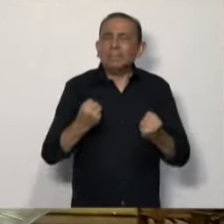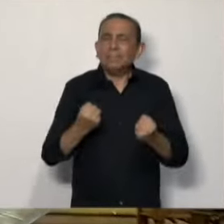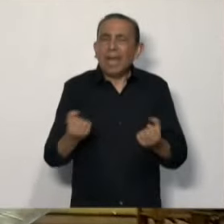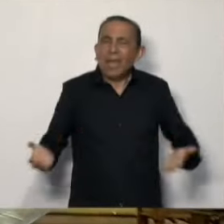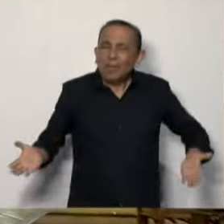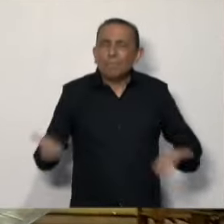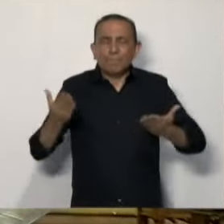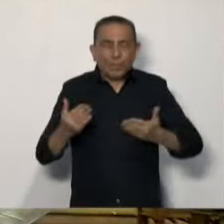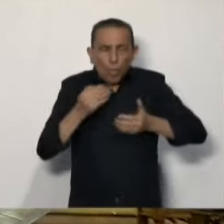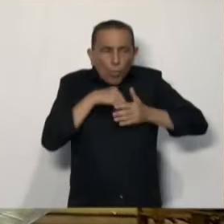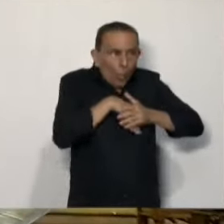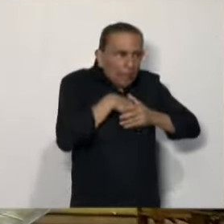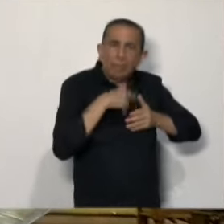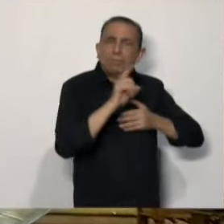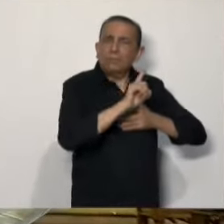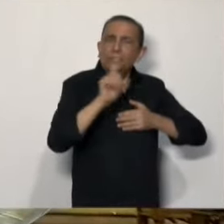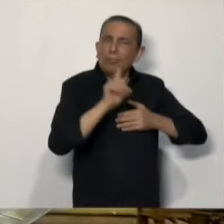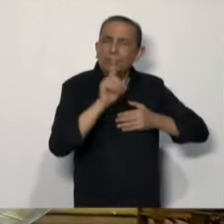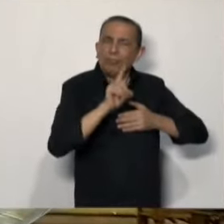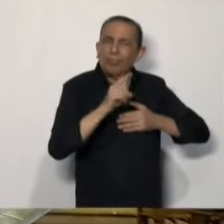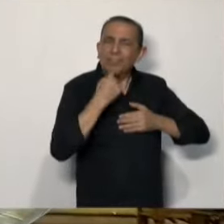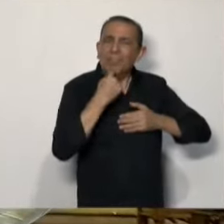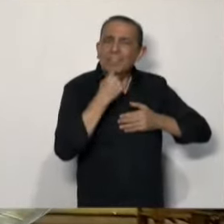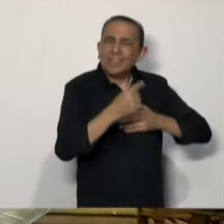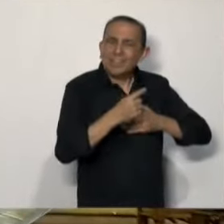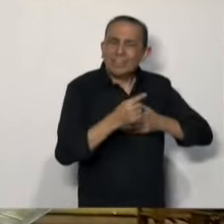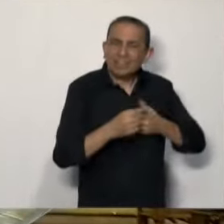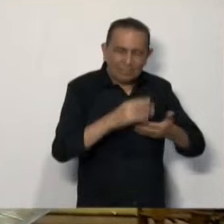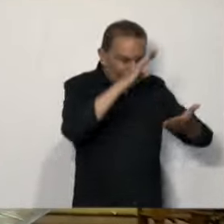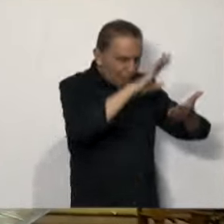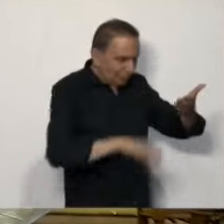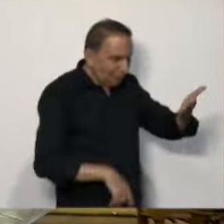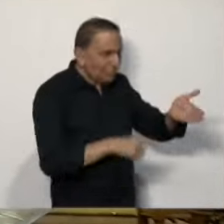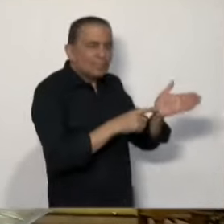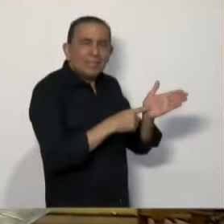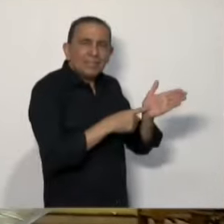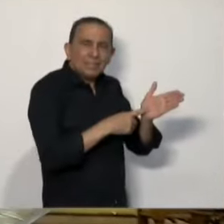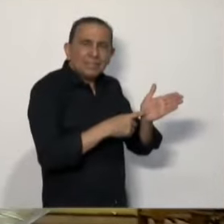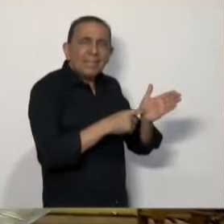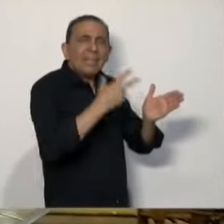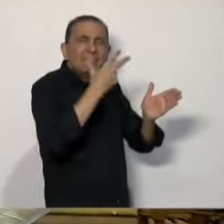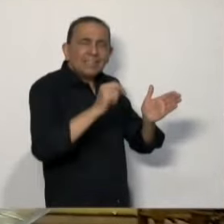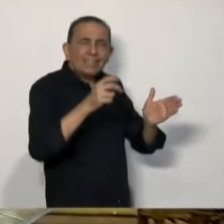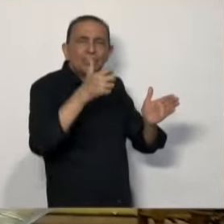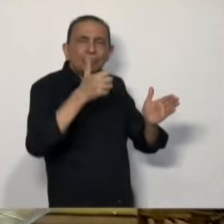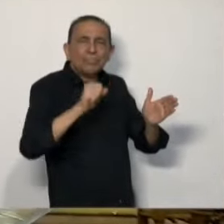nada. Así lo dice el documento de Aparecida en el número 360.